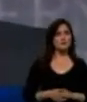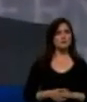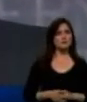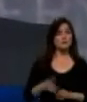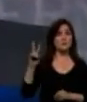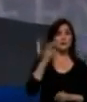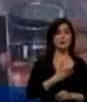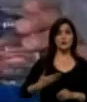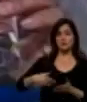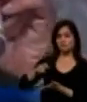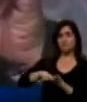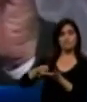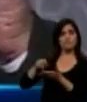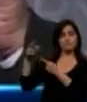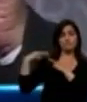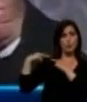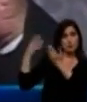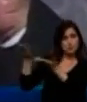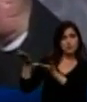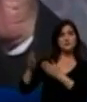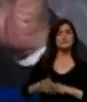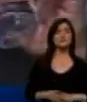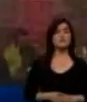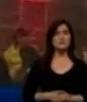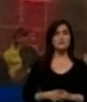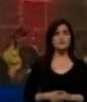señor vicepresidente de la República.